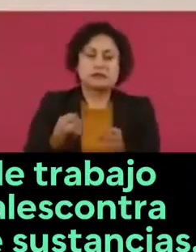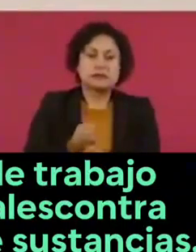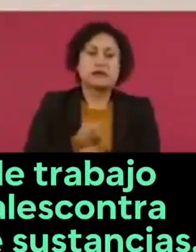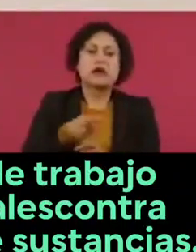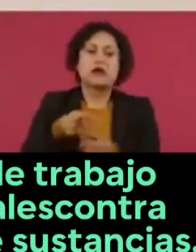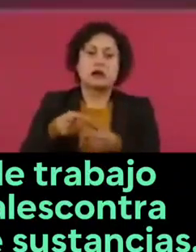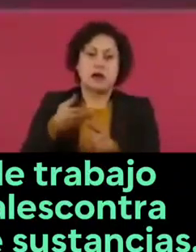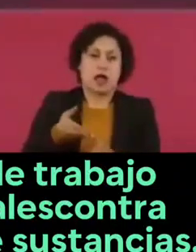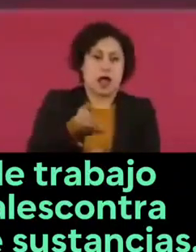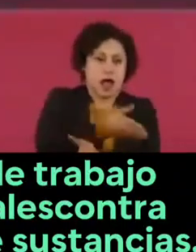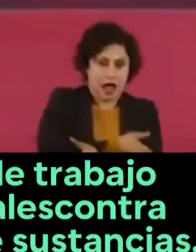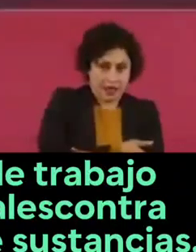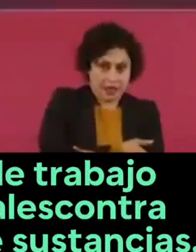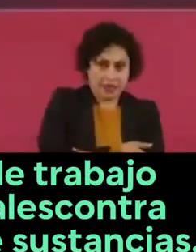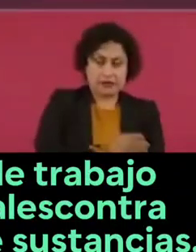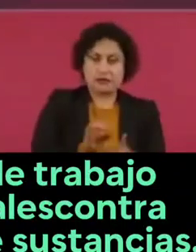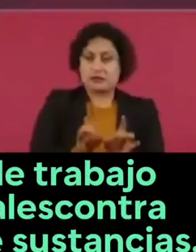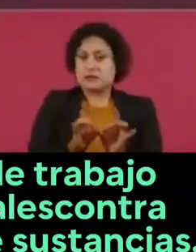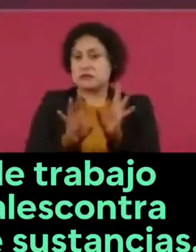es